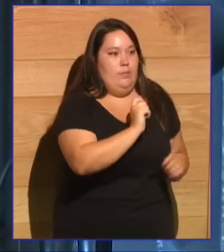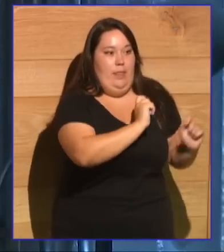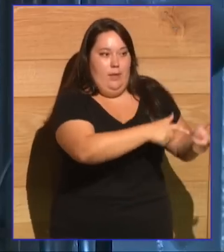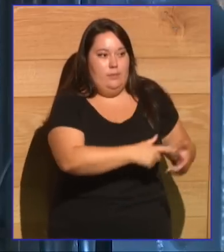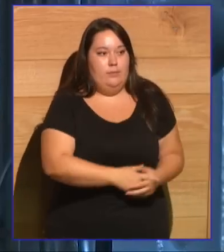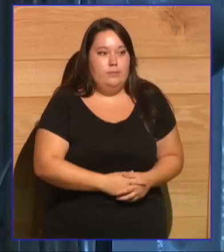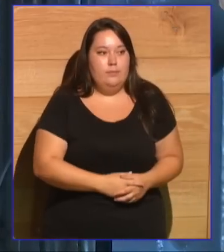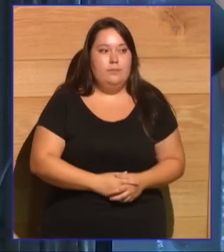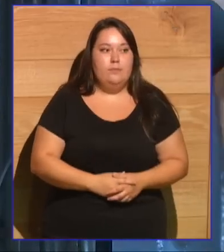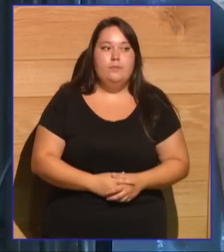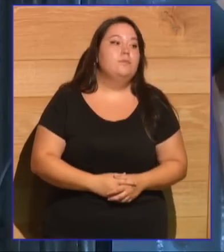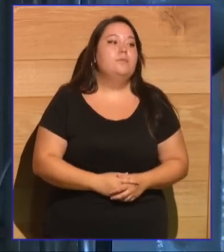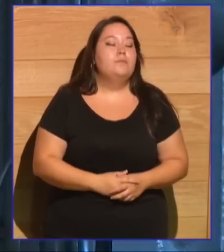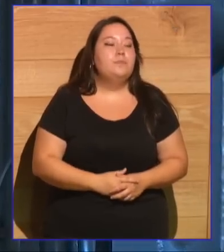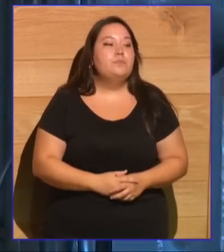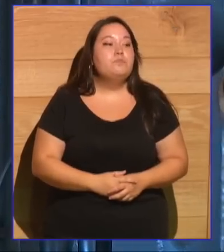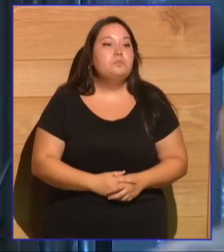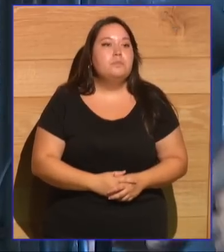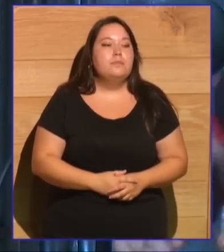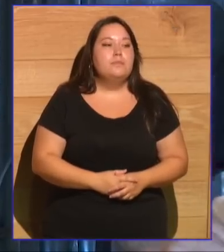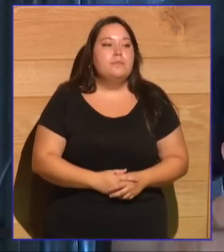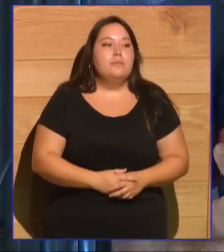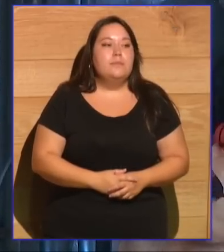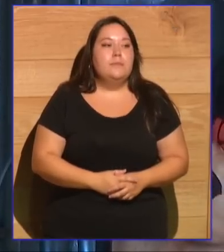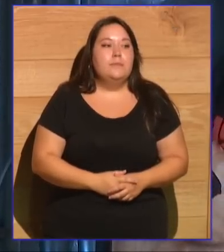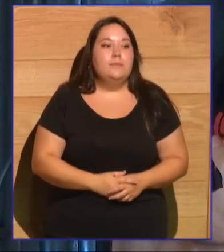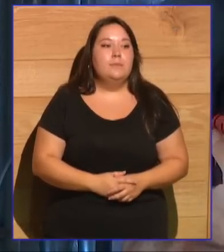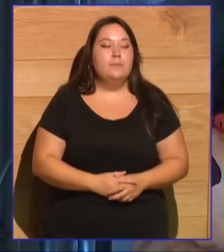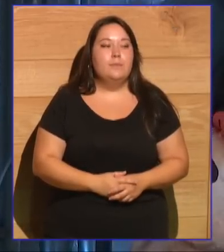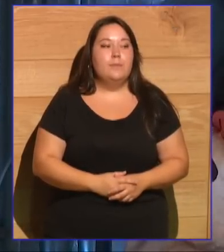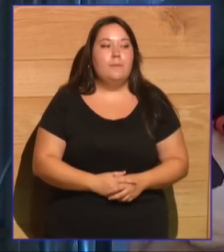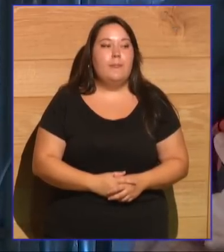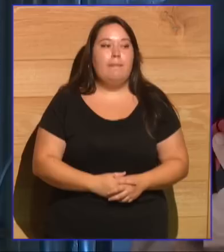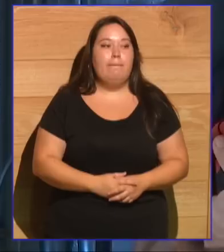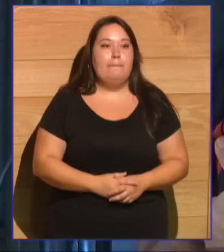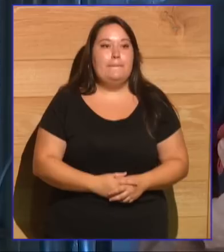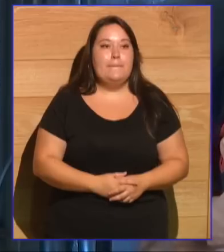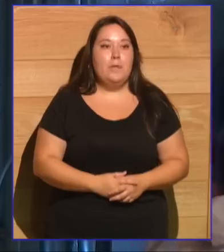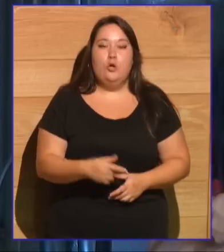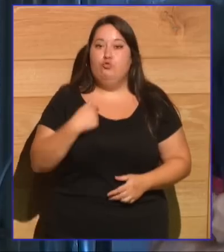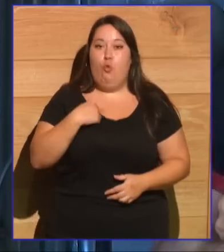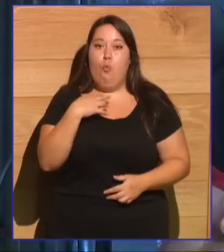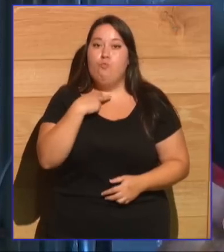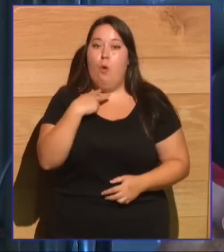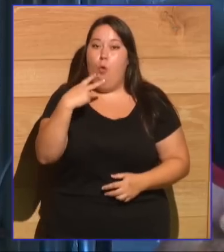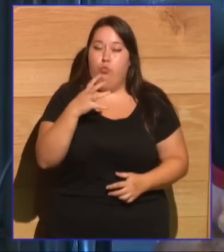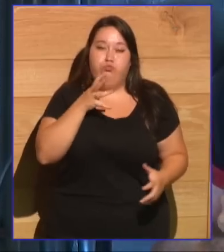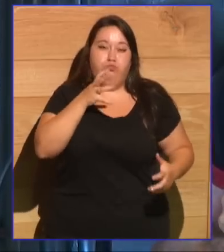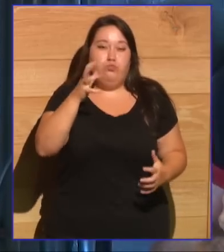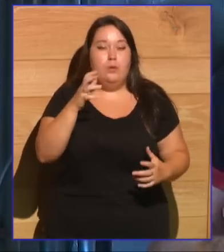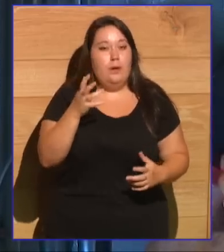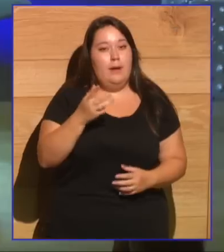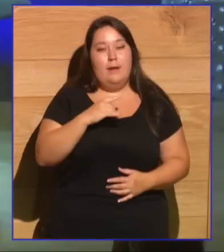perfect como aquí la mary poppins de salamanca tengo el el vozarrón que tienes tú me has llamado